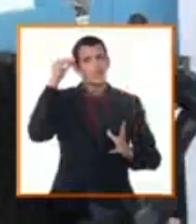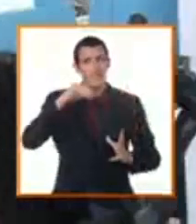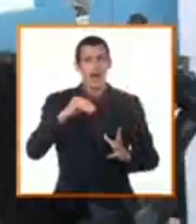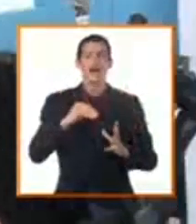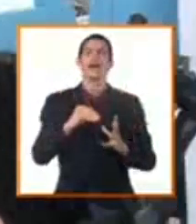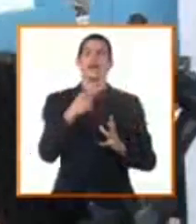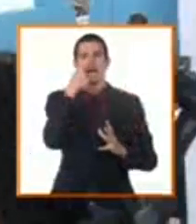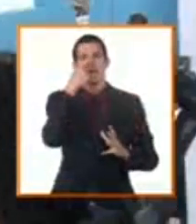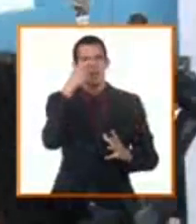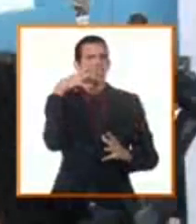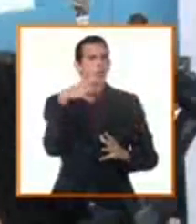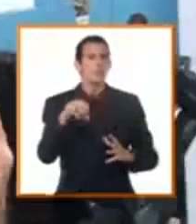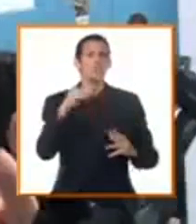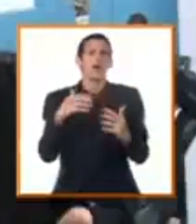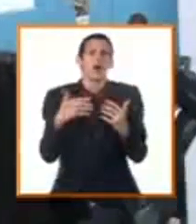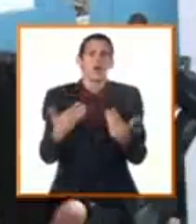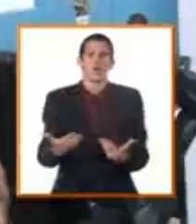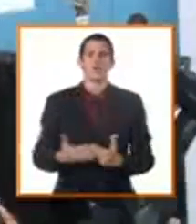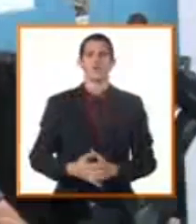enfocadas sobre todo a